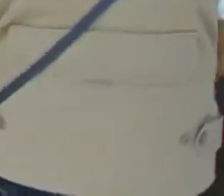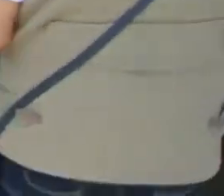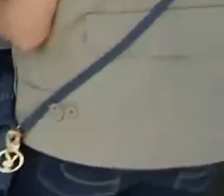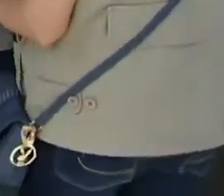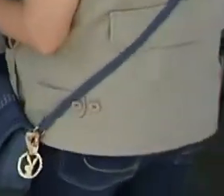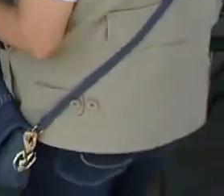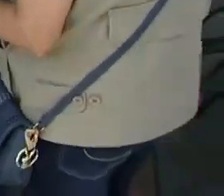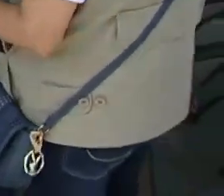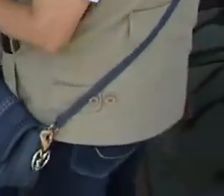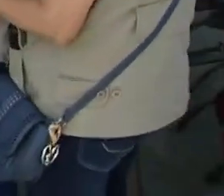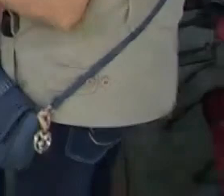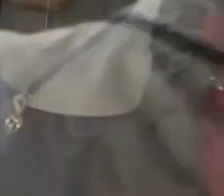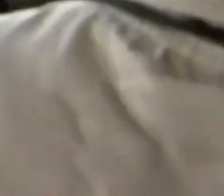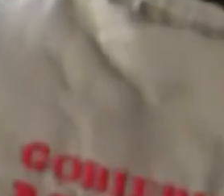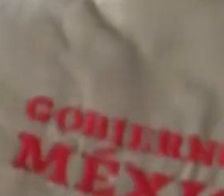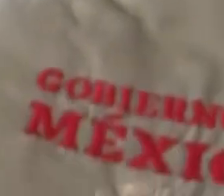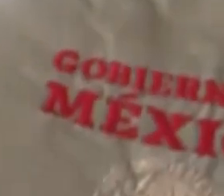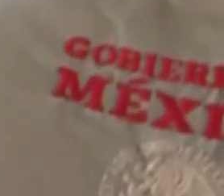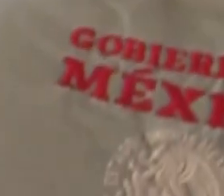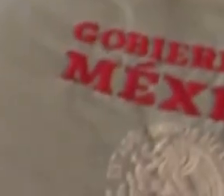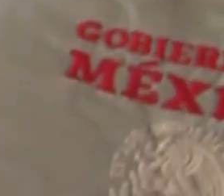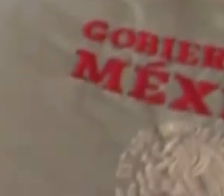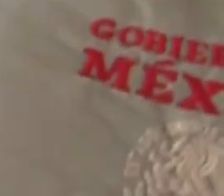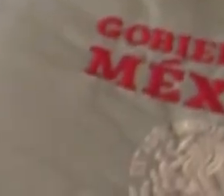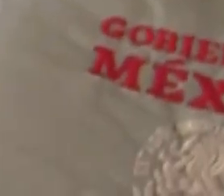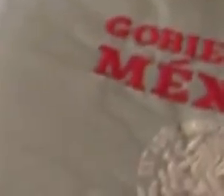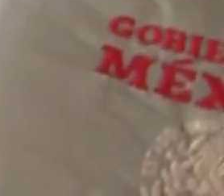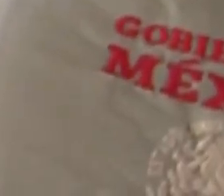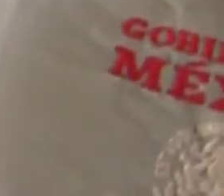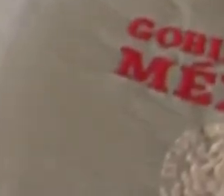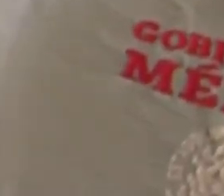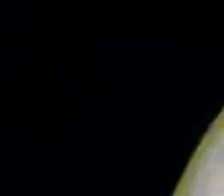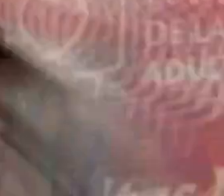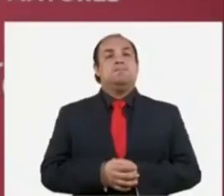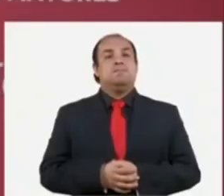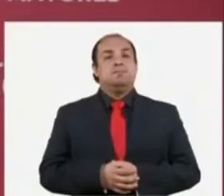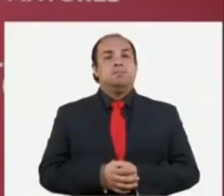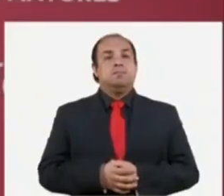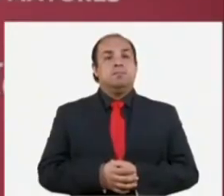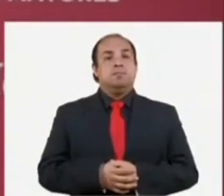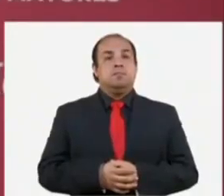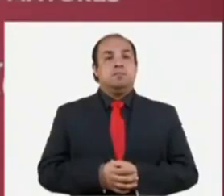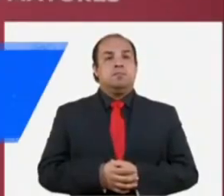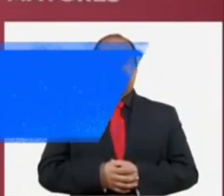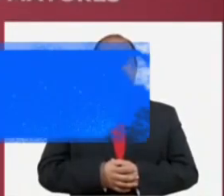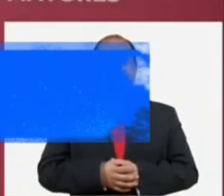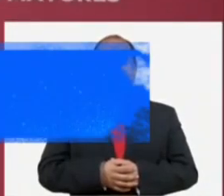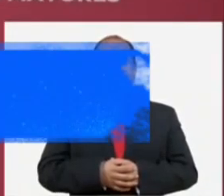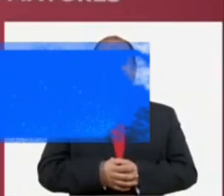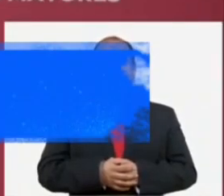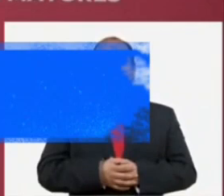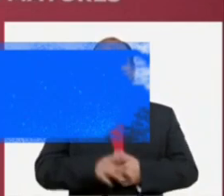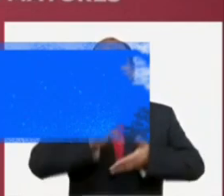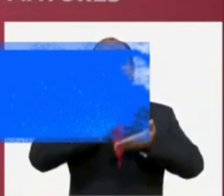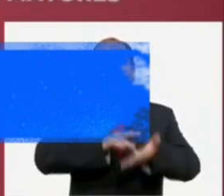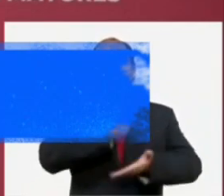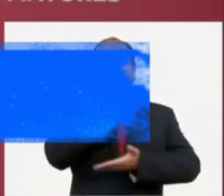entre lunes y martes de esta semana ya se sustituyeron 30.000 plásticos Este es un derecho constitucional